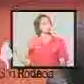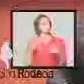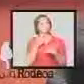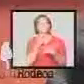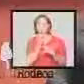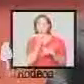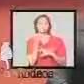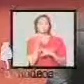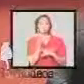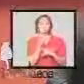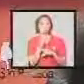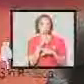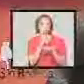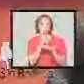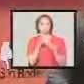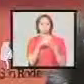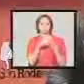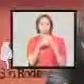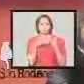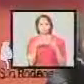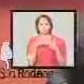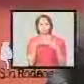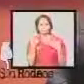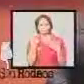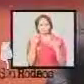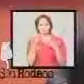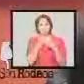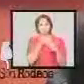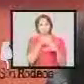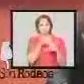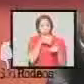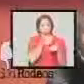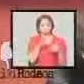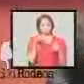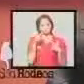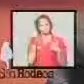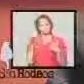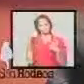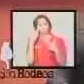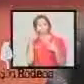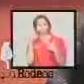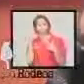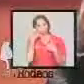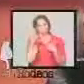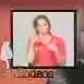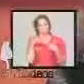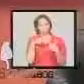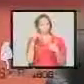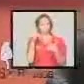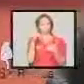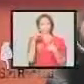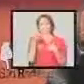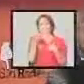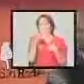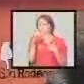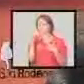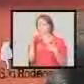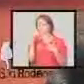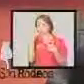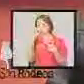Popular no es solo crédito, también tenemos cuentas de ahorro, tenemos captaciones, tenemos más de 615